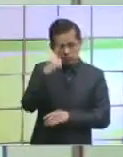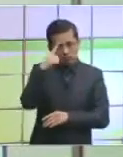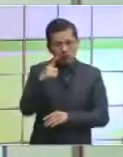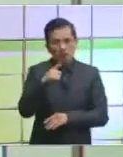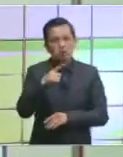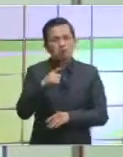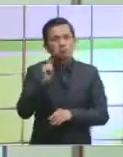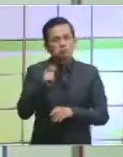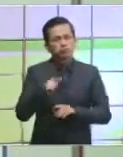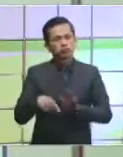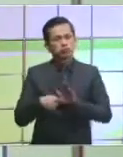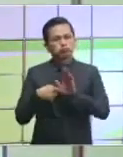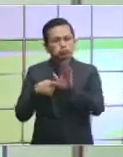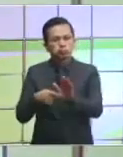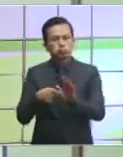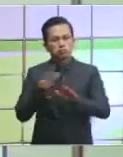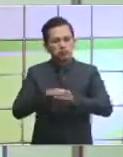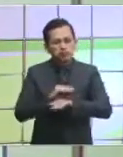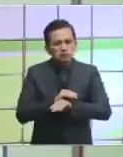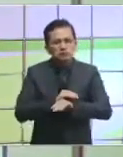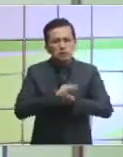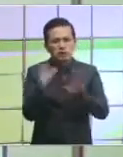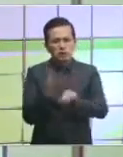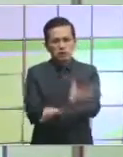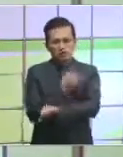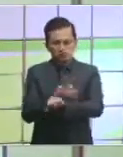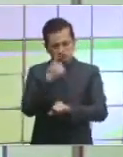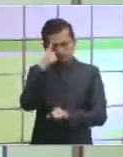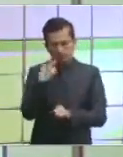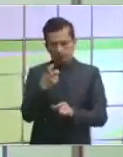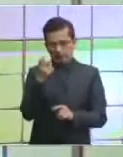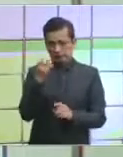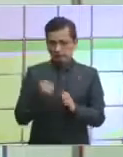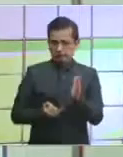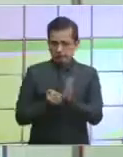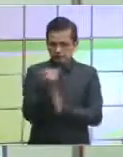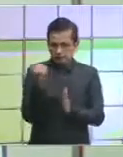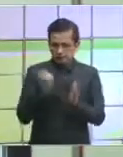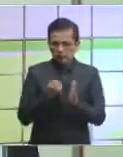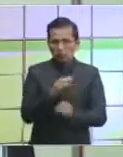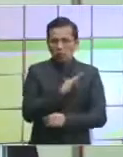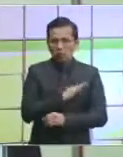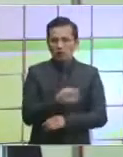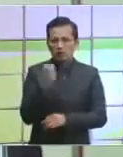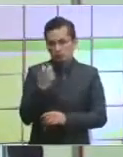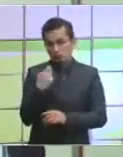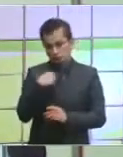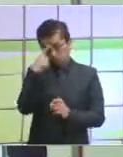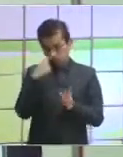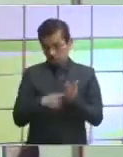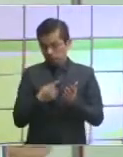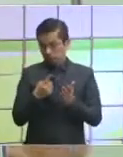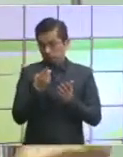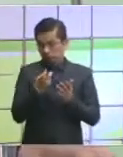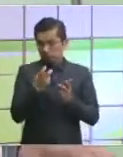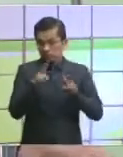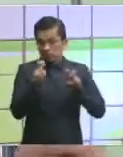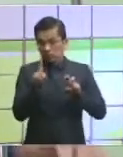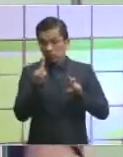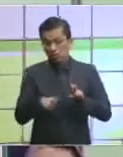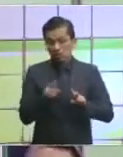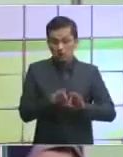que también eso sea un elemento criticable o no de la sentencia y haya posibilidades de contraste este me parece que es un tema muy muy